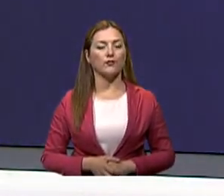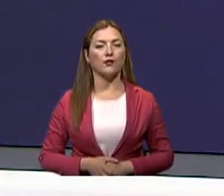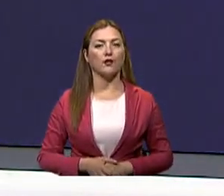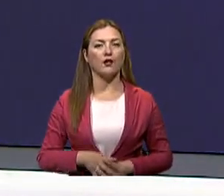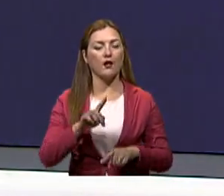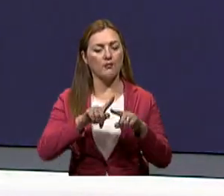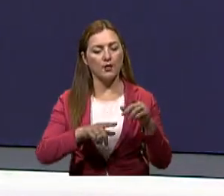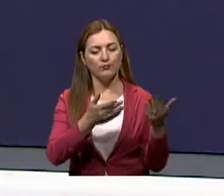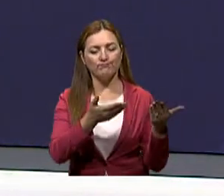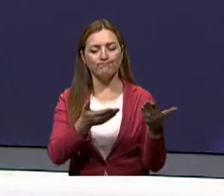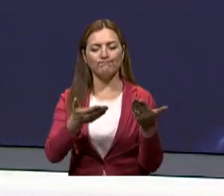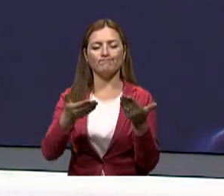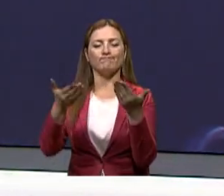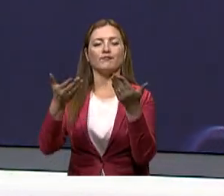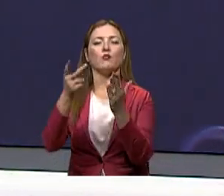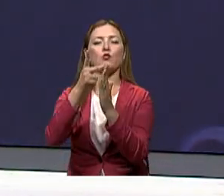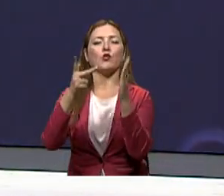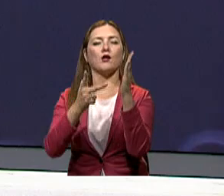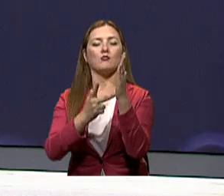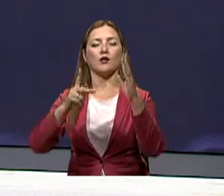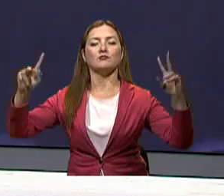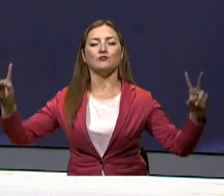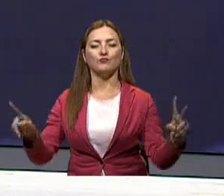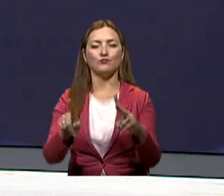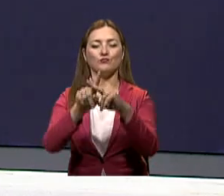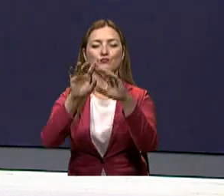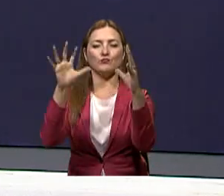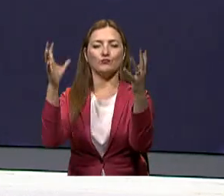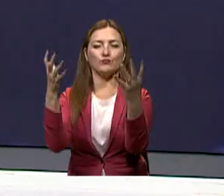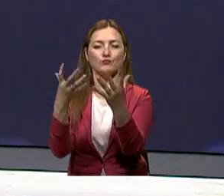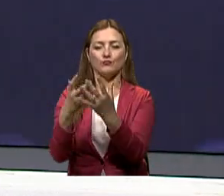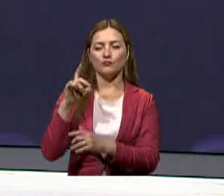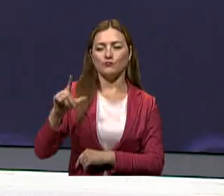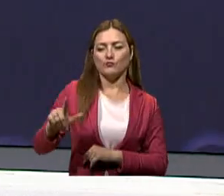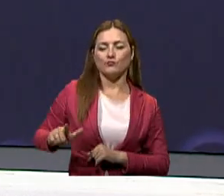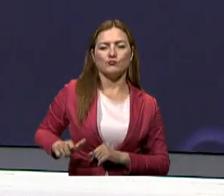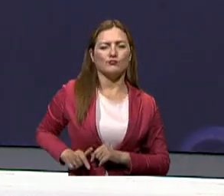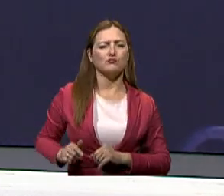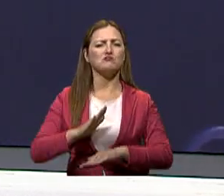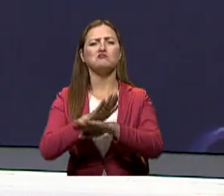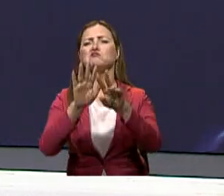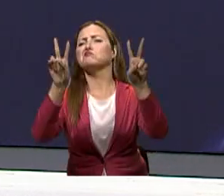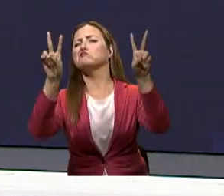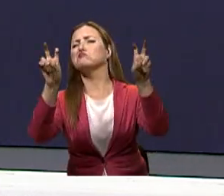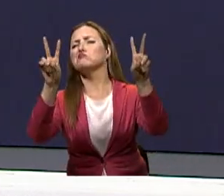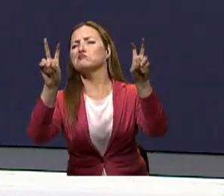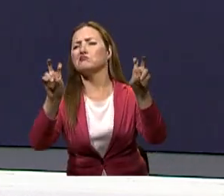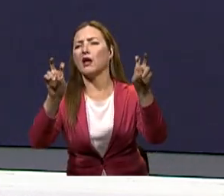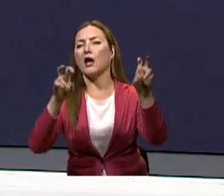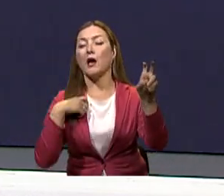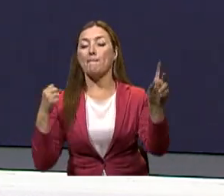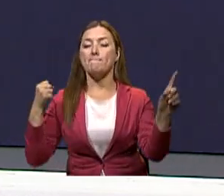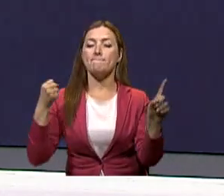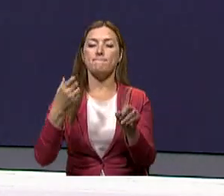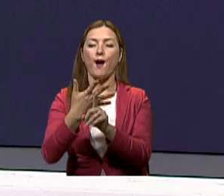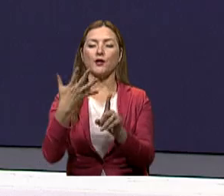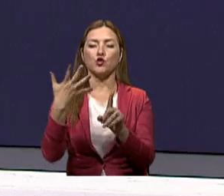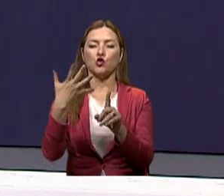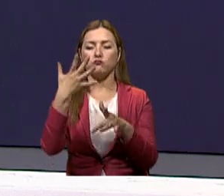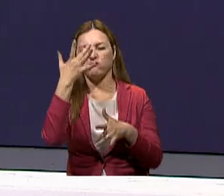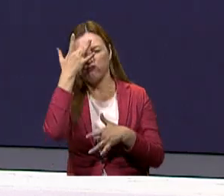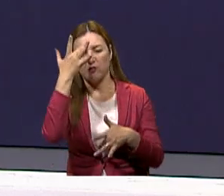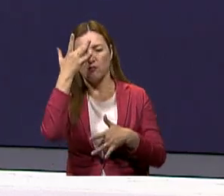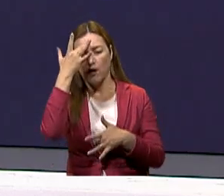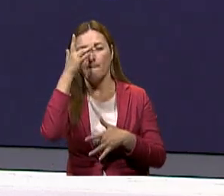Amigos, bienvenidos al extraordinario mundo de la salud. En el programa de hoy abordaremos un tema crítico que afecta a millones de personas que tienen